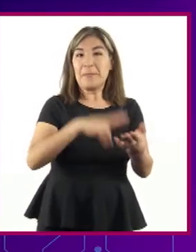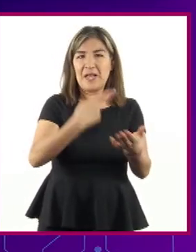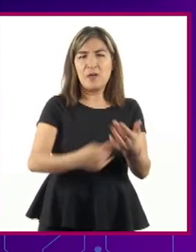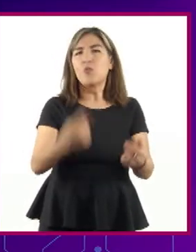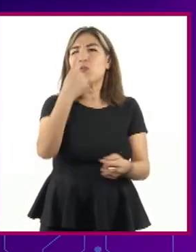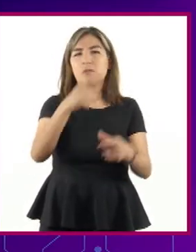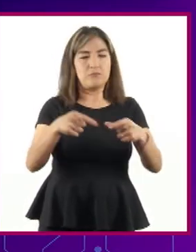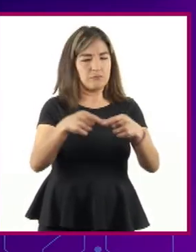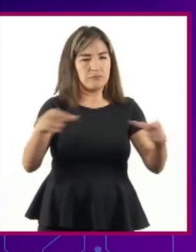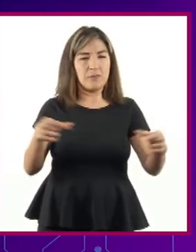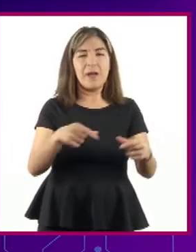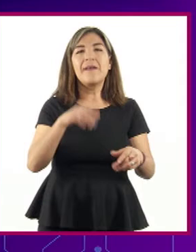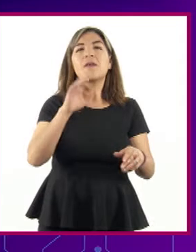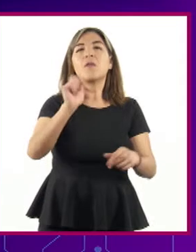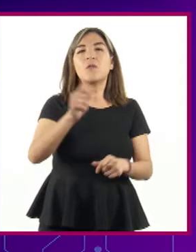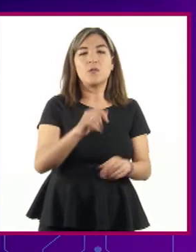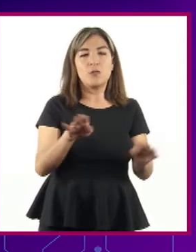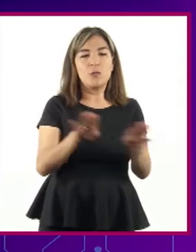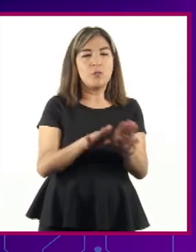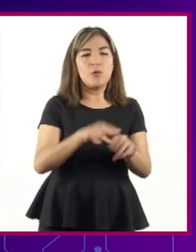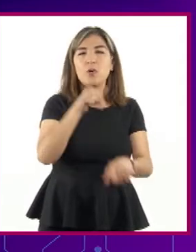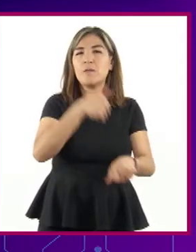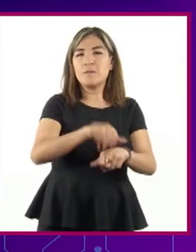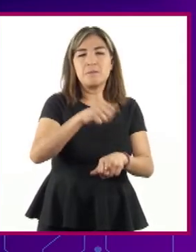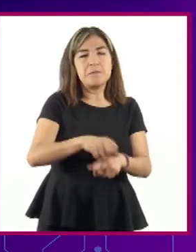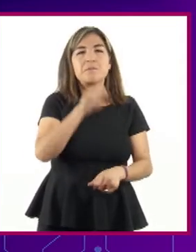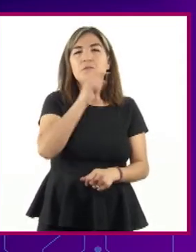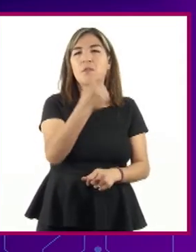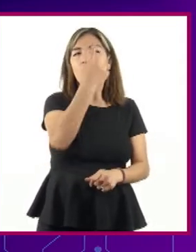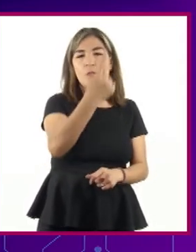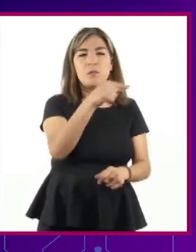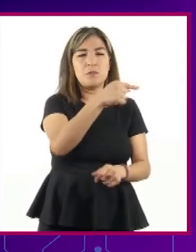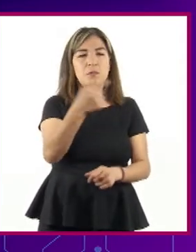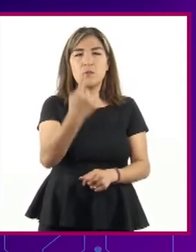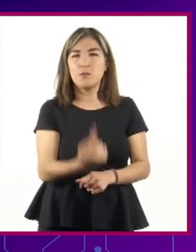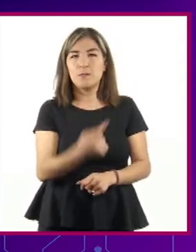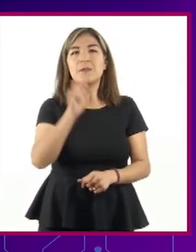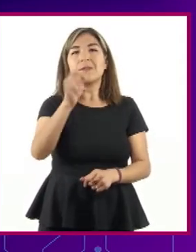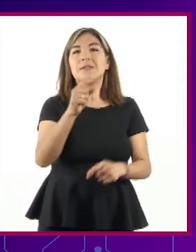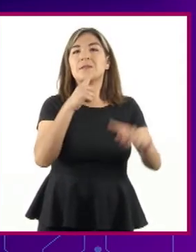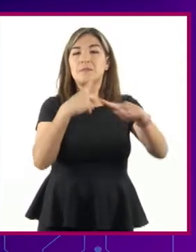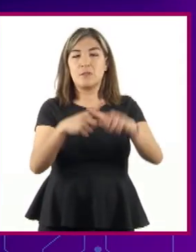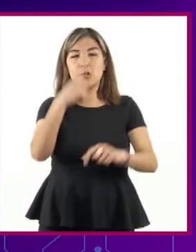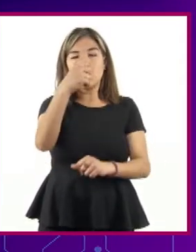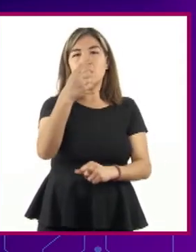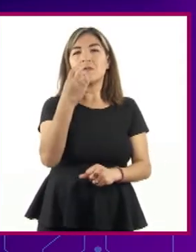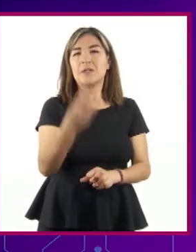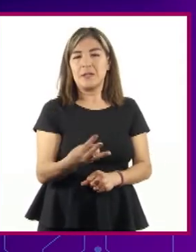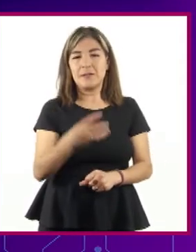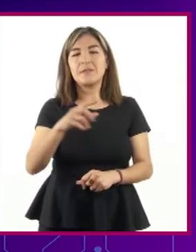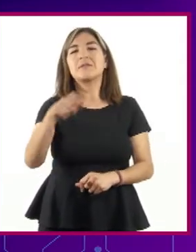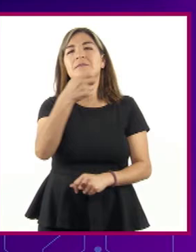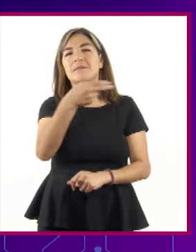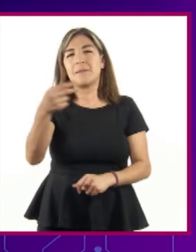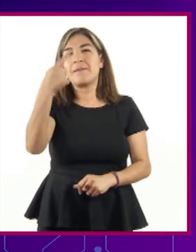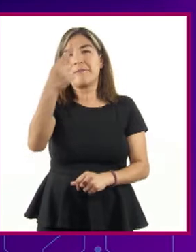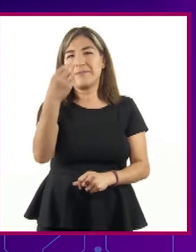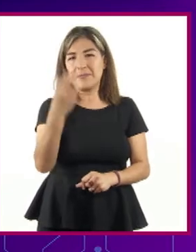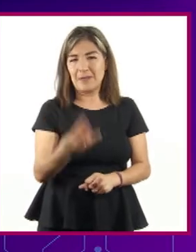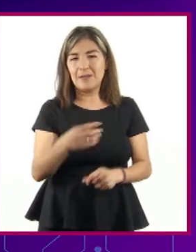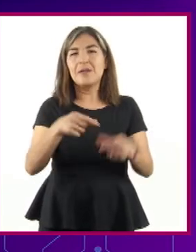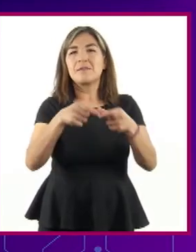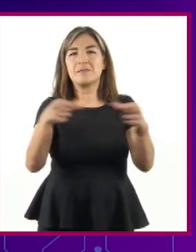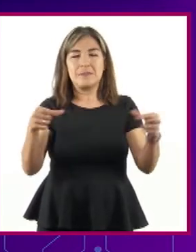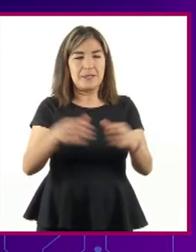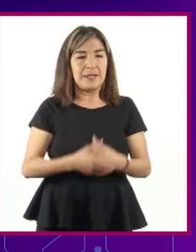entero por una fracción, siendo el producto de 1 por 1/3, lo cual es igual a 1/3 de barra. Y el caso de la